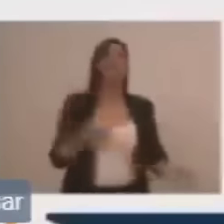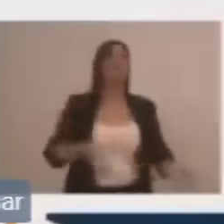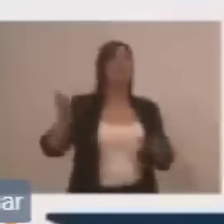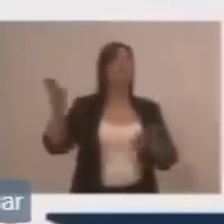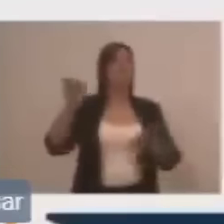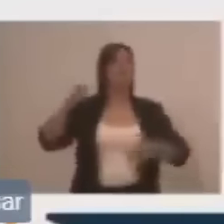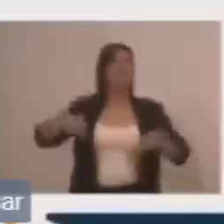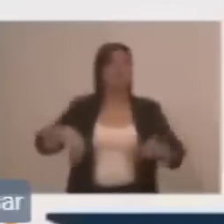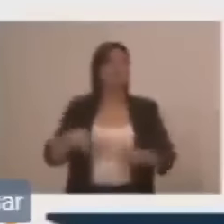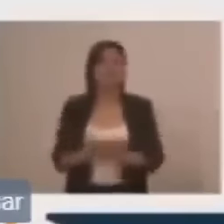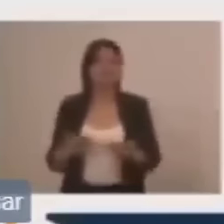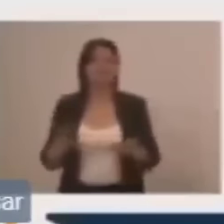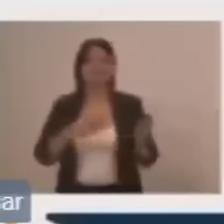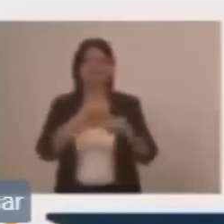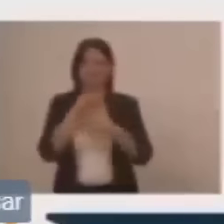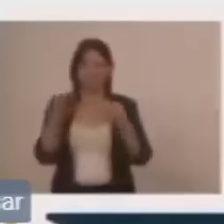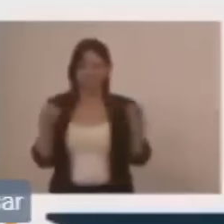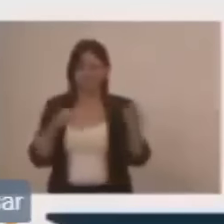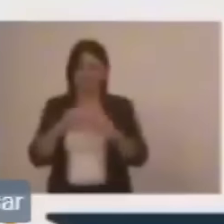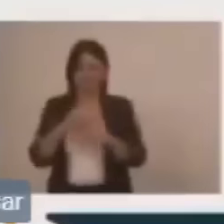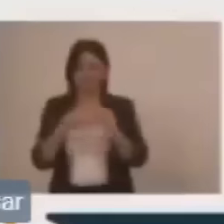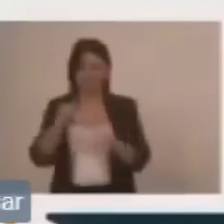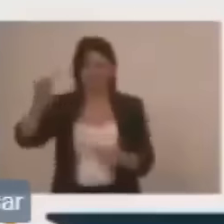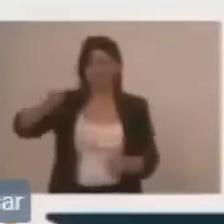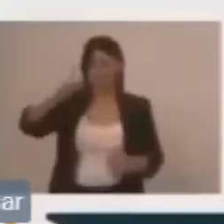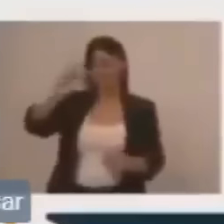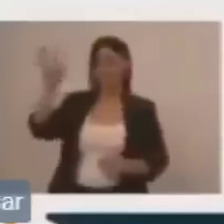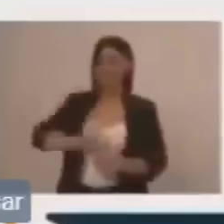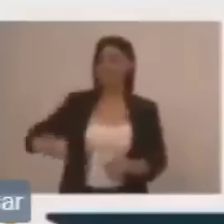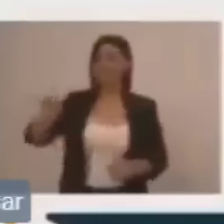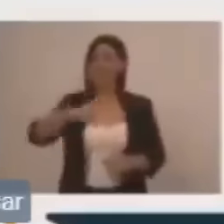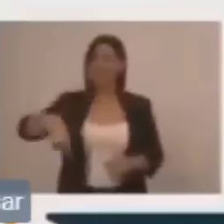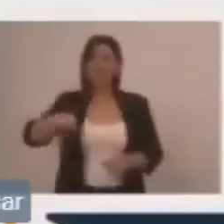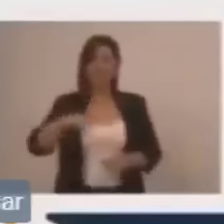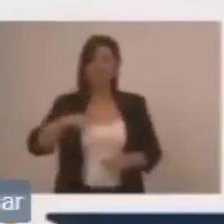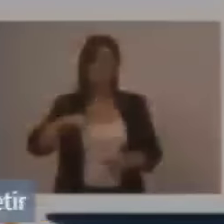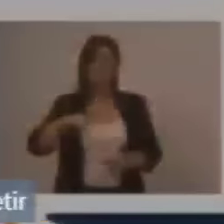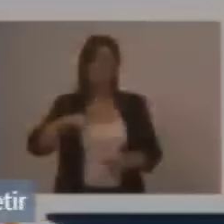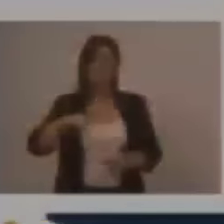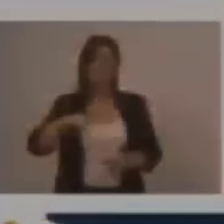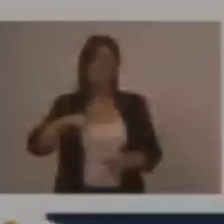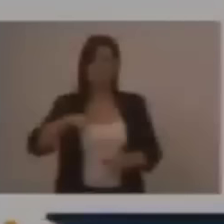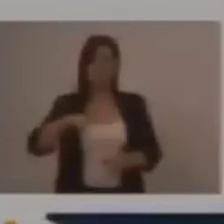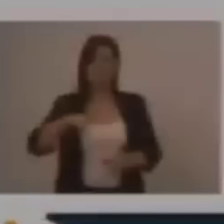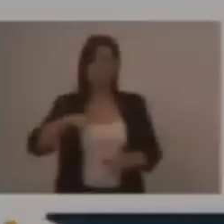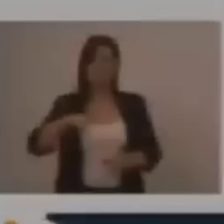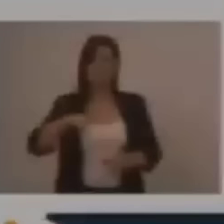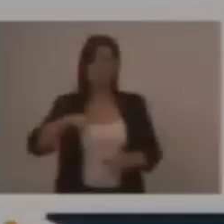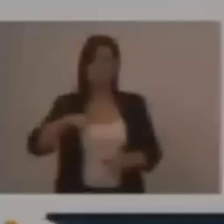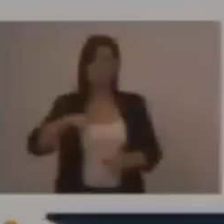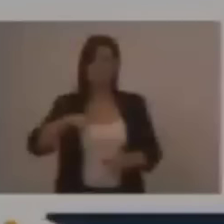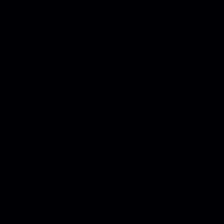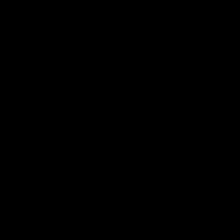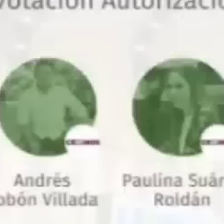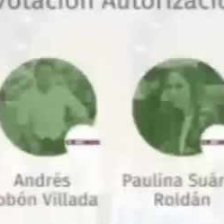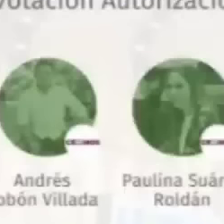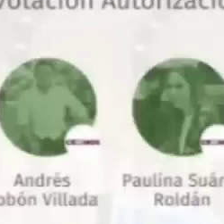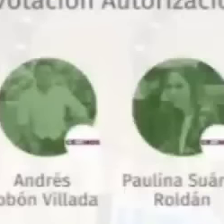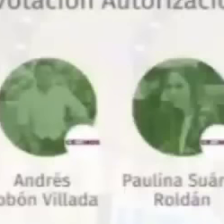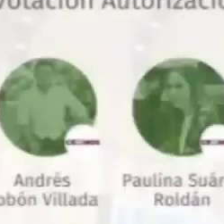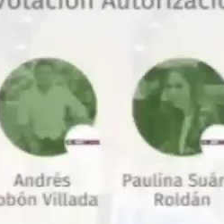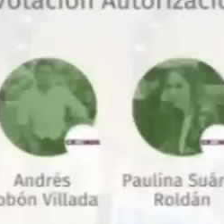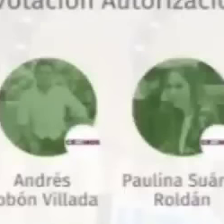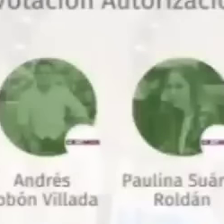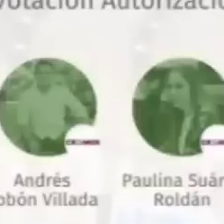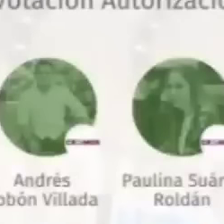nombrados en altos cargos a nivel nacional en el gobierno en el que ustedes se han representado. Ah, ¿cómo les parecen las palabras de Fico Gutiérrez